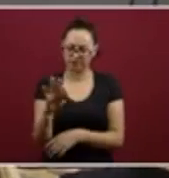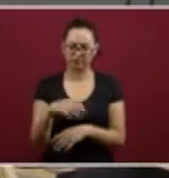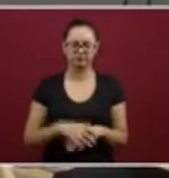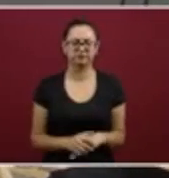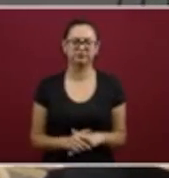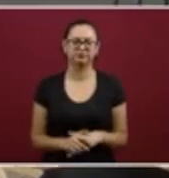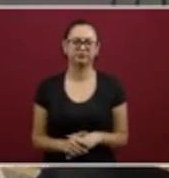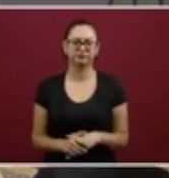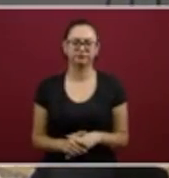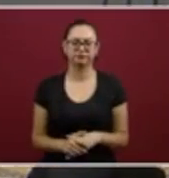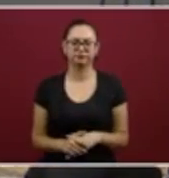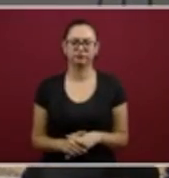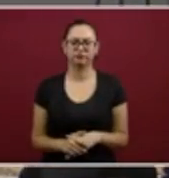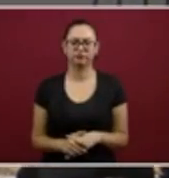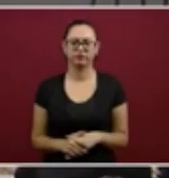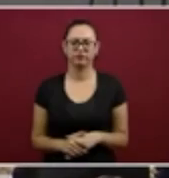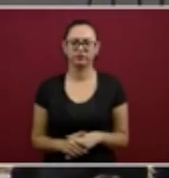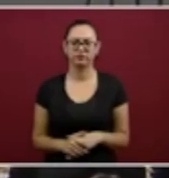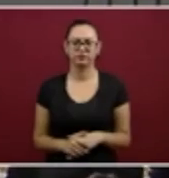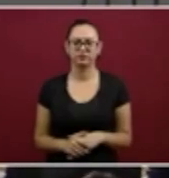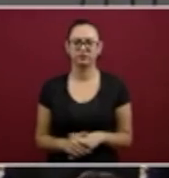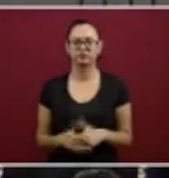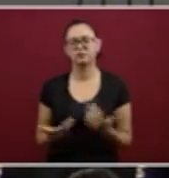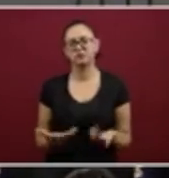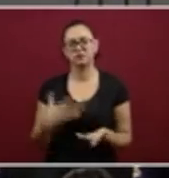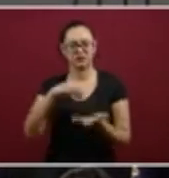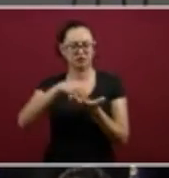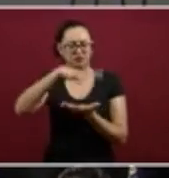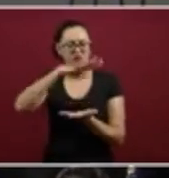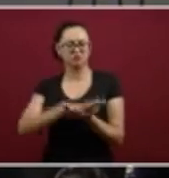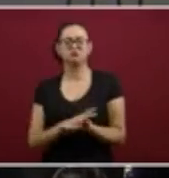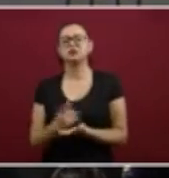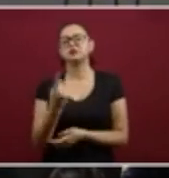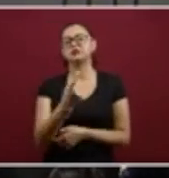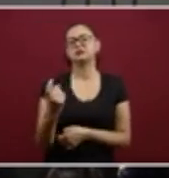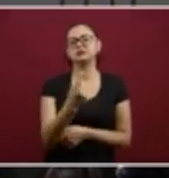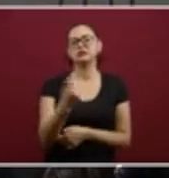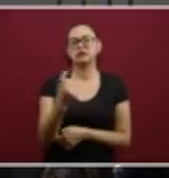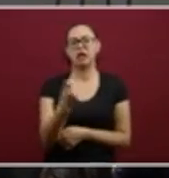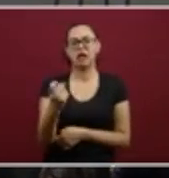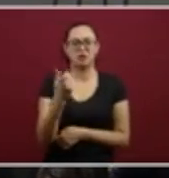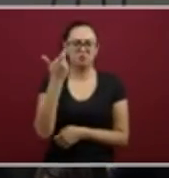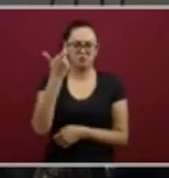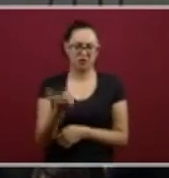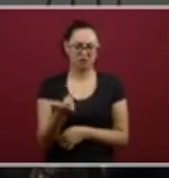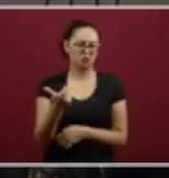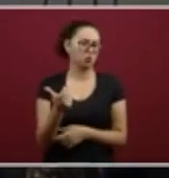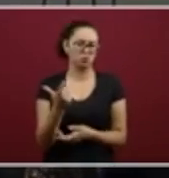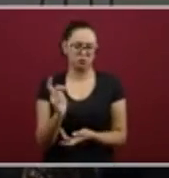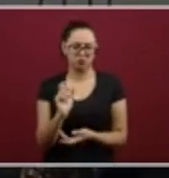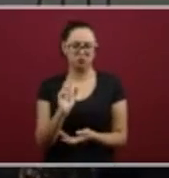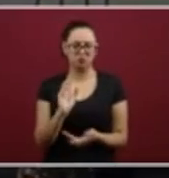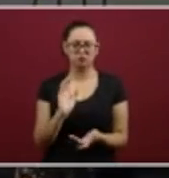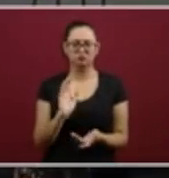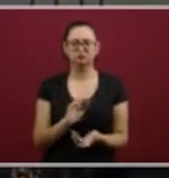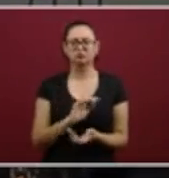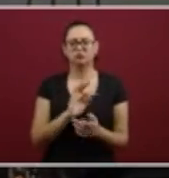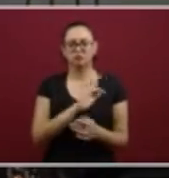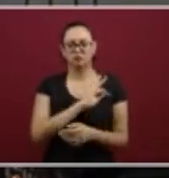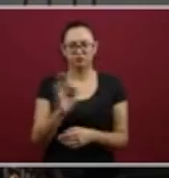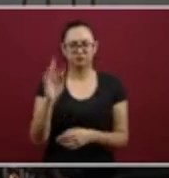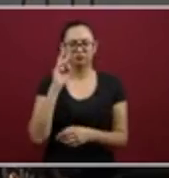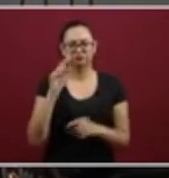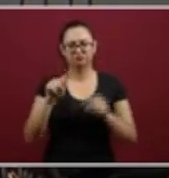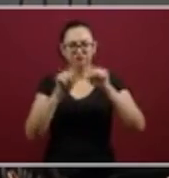Después de que ustedes hagan, les cuesta 100 pesos las bases de licitación, las bases para participar, disculpen. Como pueden ver, es un valor